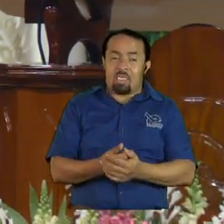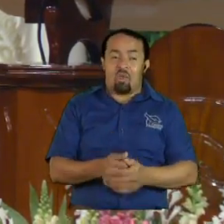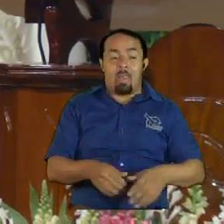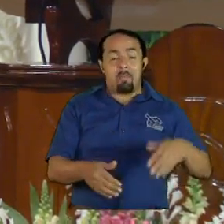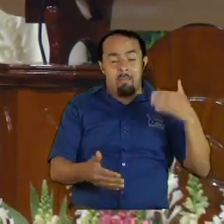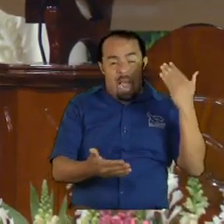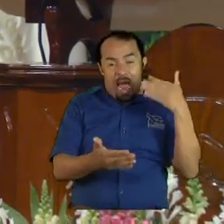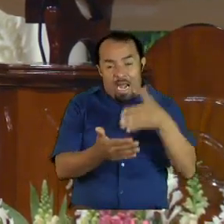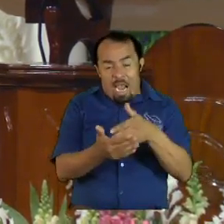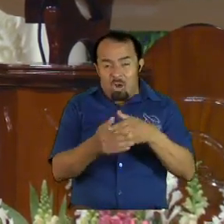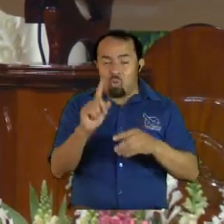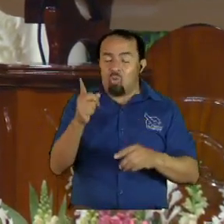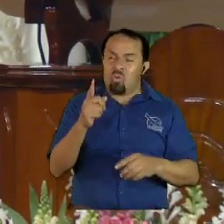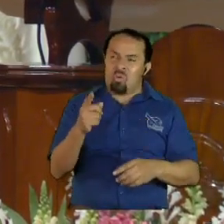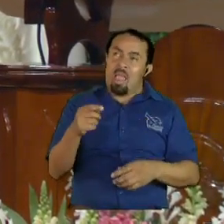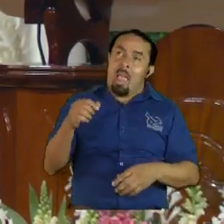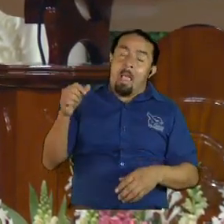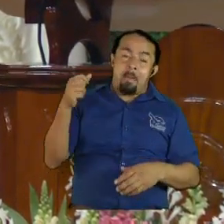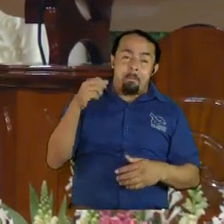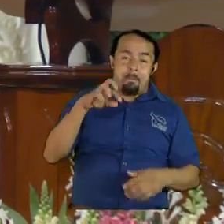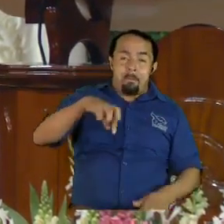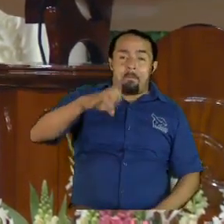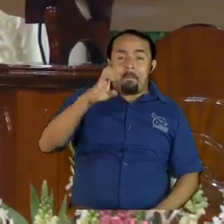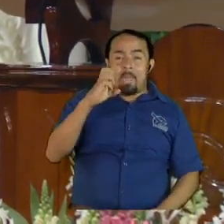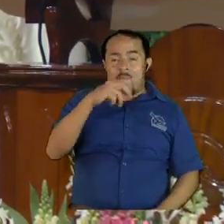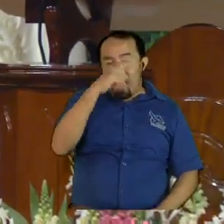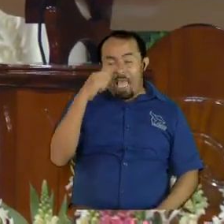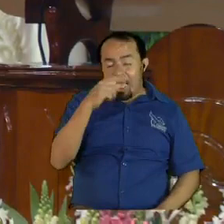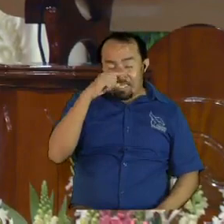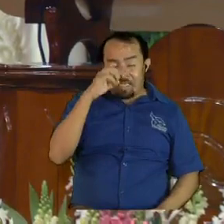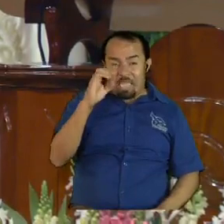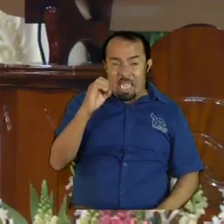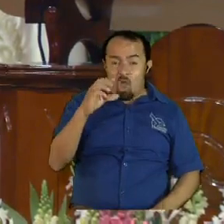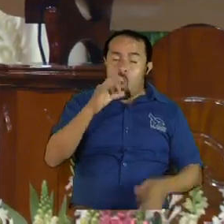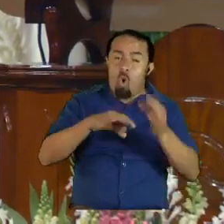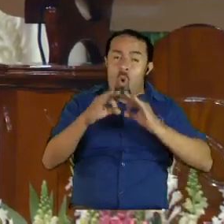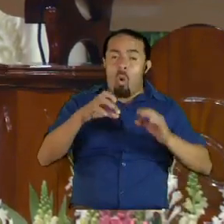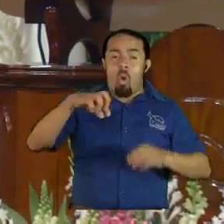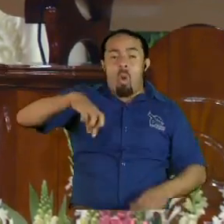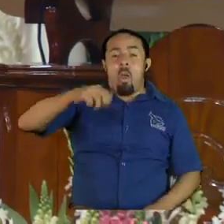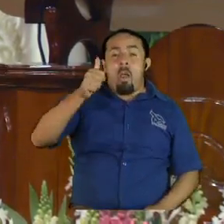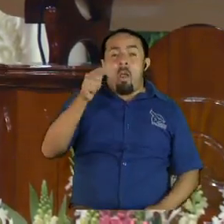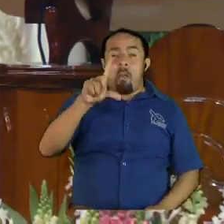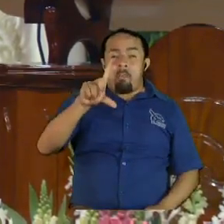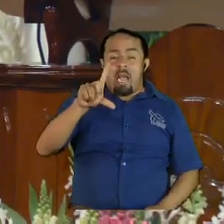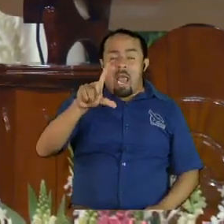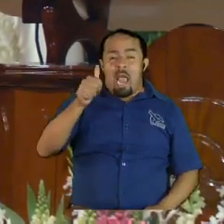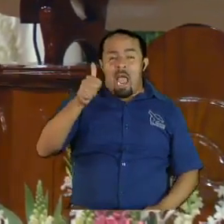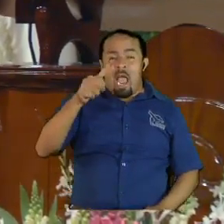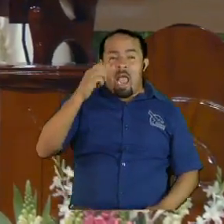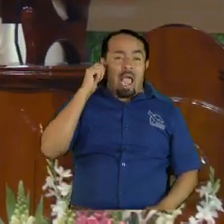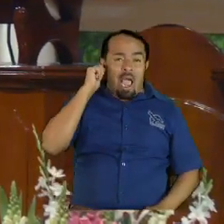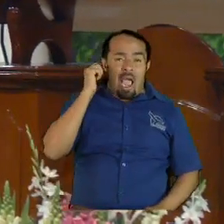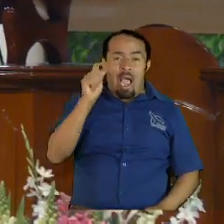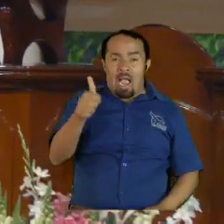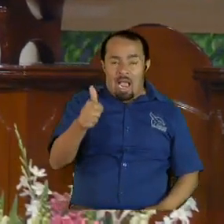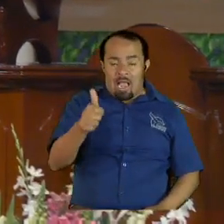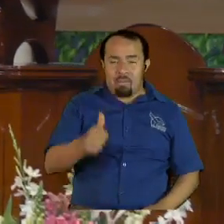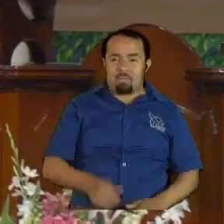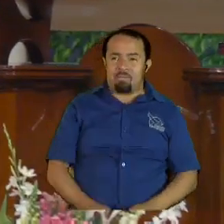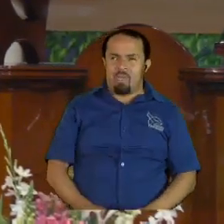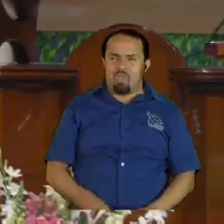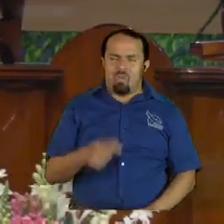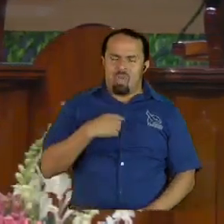tengo que parar una plaga, y no voy a ofrecer un sacrificio regalado, yo voy a hacer un sacrificio que me